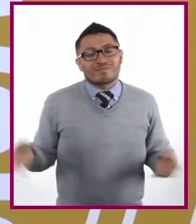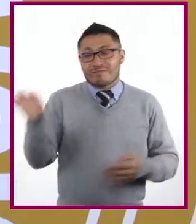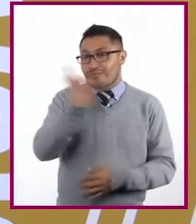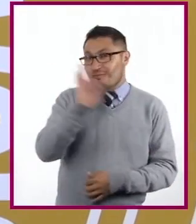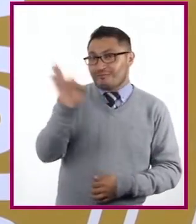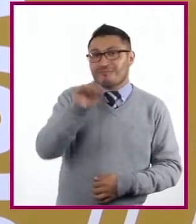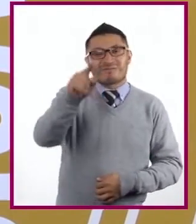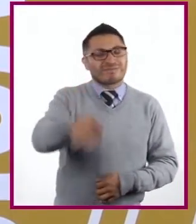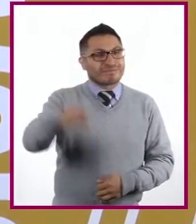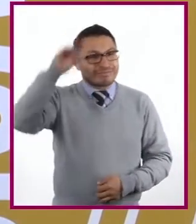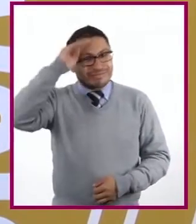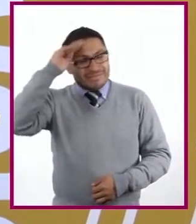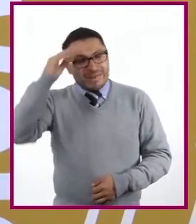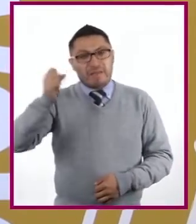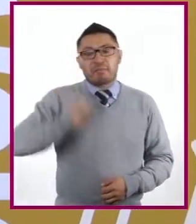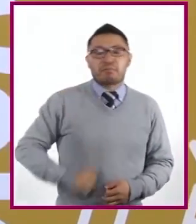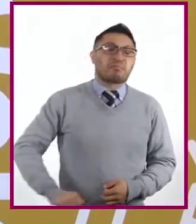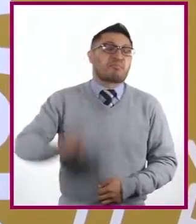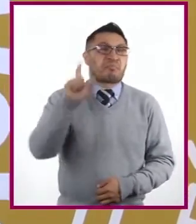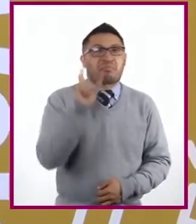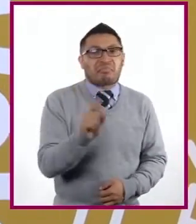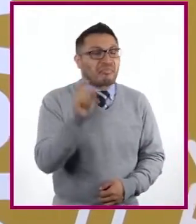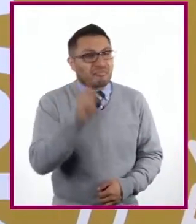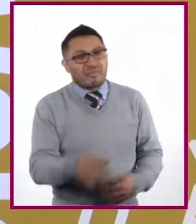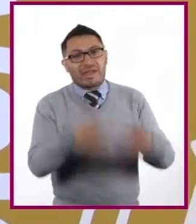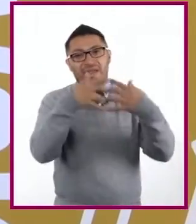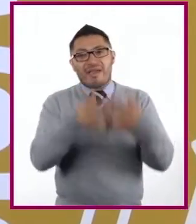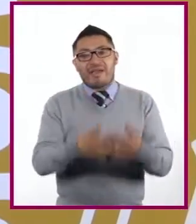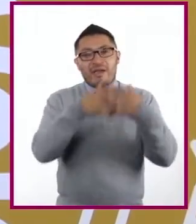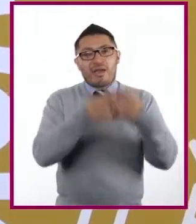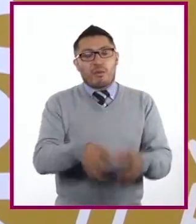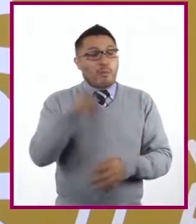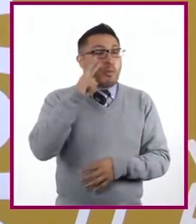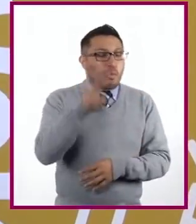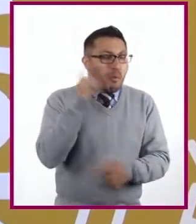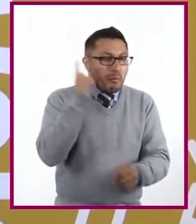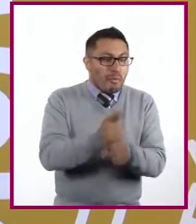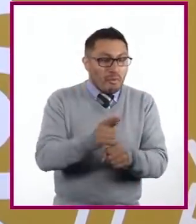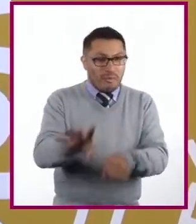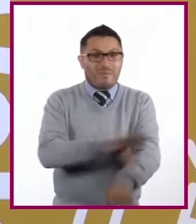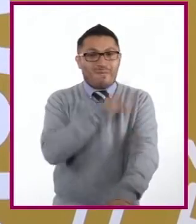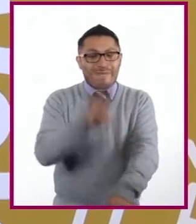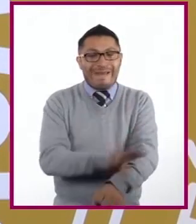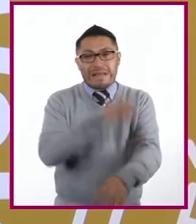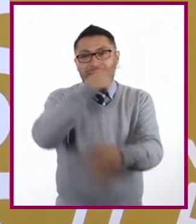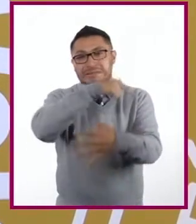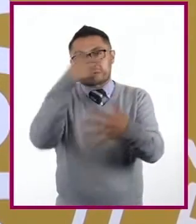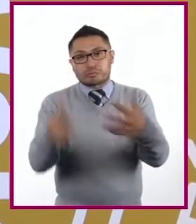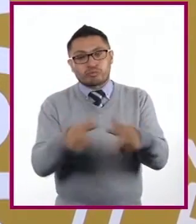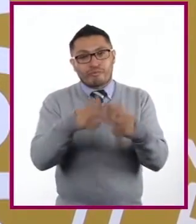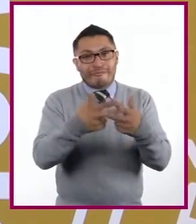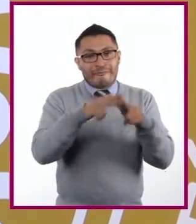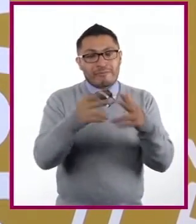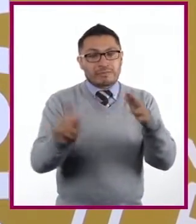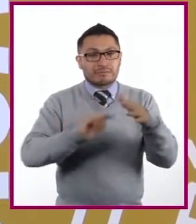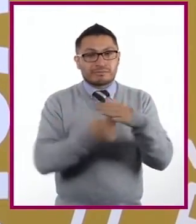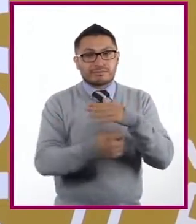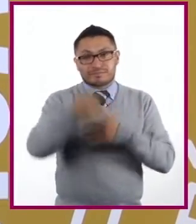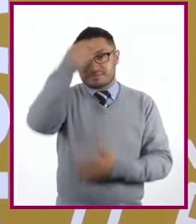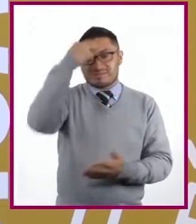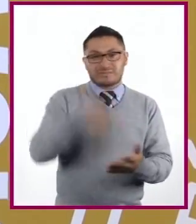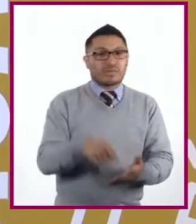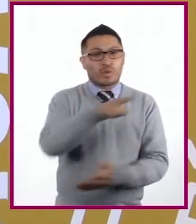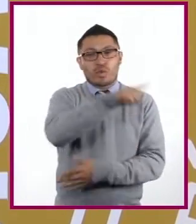Seguramente están pensando en el siglo XX, en sistemas de sensores eléctricos y demás aparatos tecnológicos. Creo que se van a